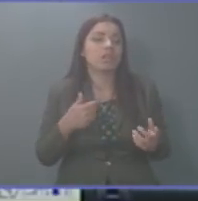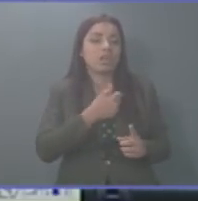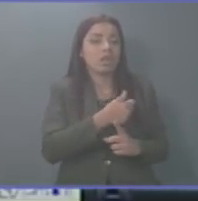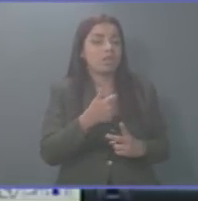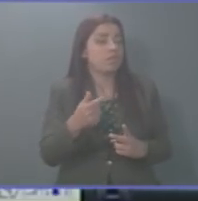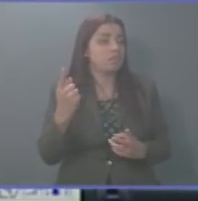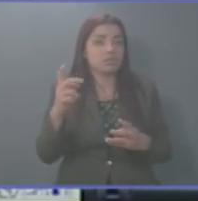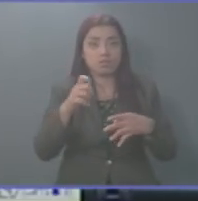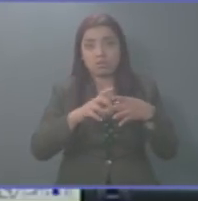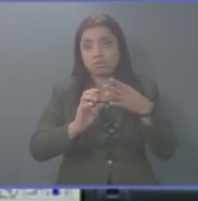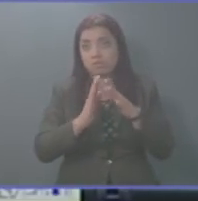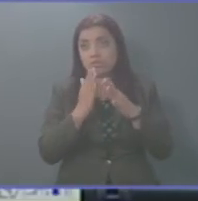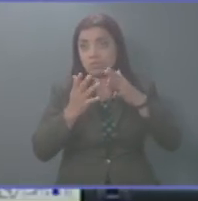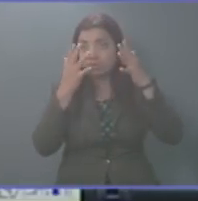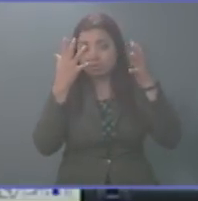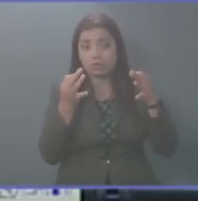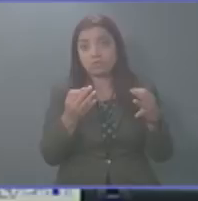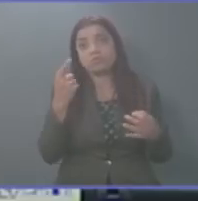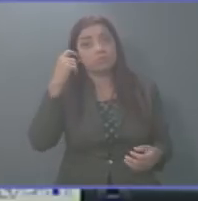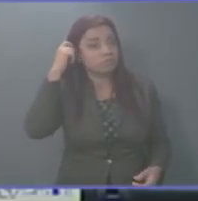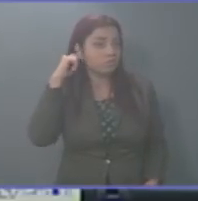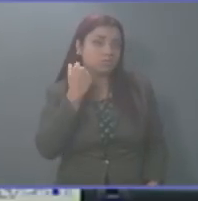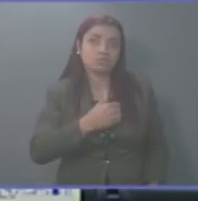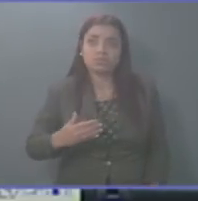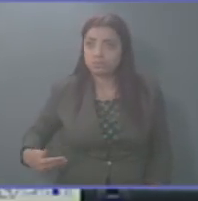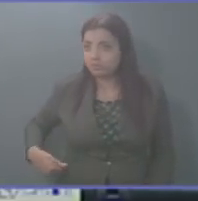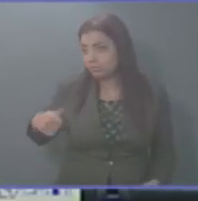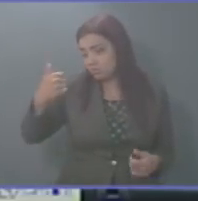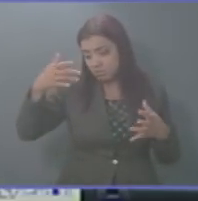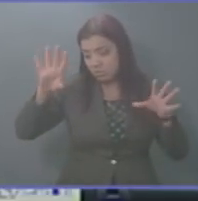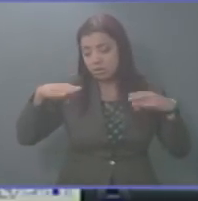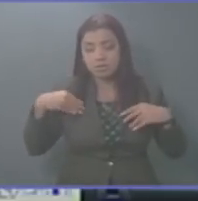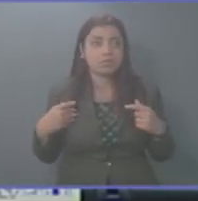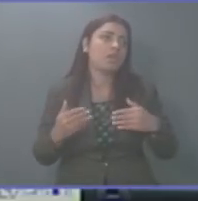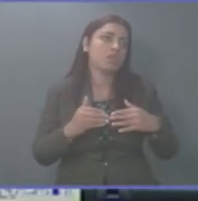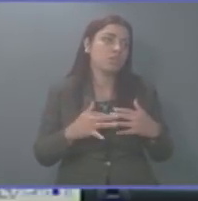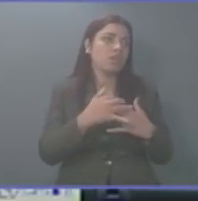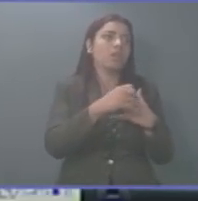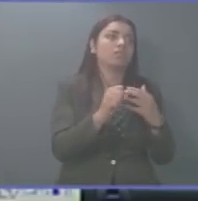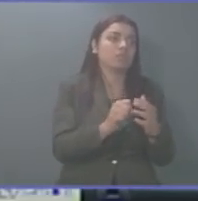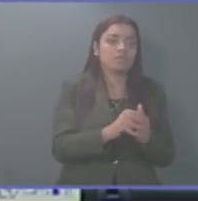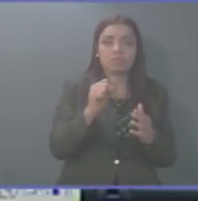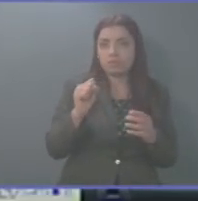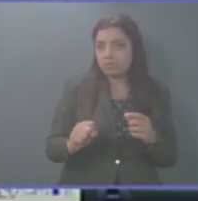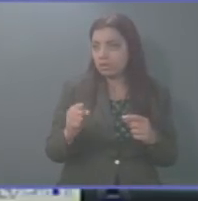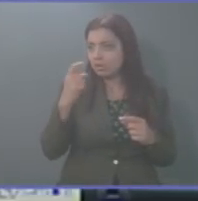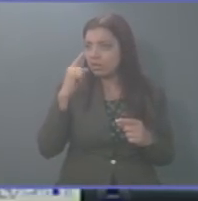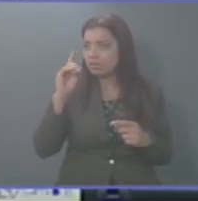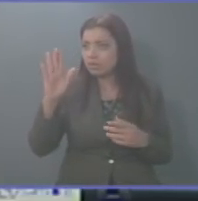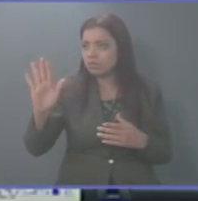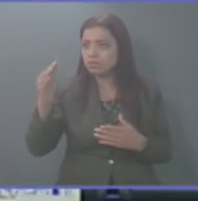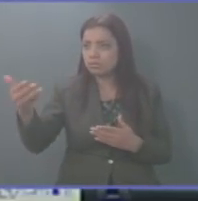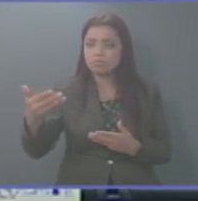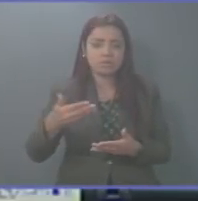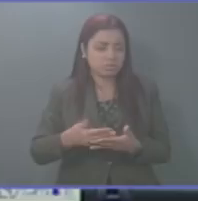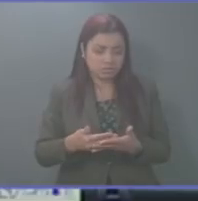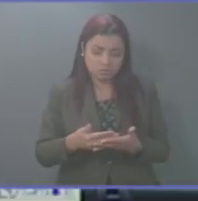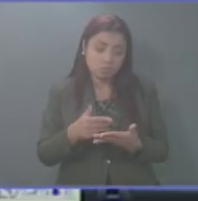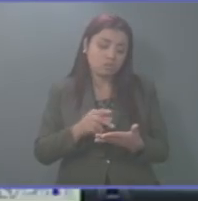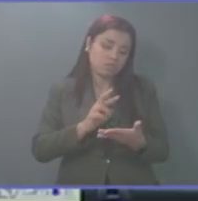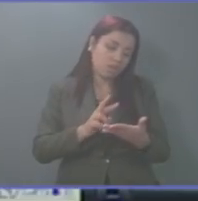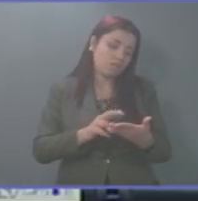facultades que la Constitución establece. El presidente podrá vetar y esta asamblea también podrá observar la propuesta que el presidente de la